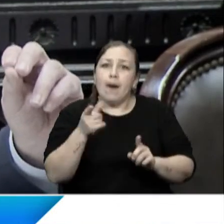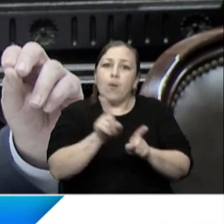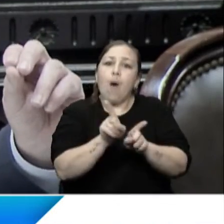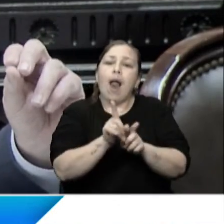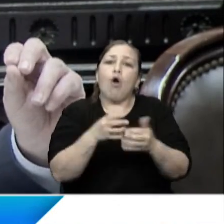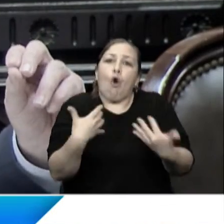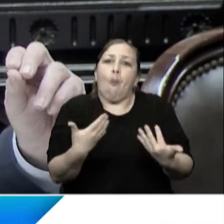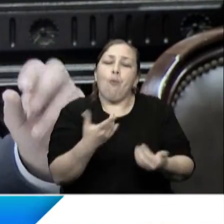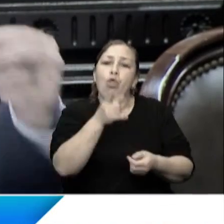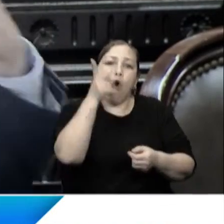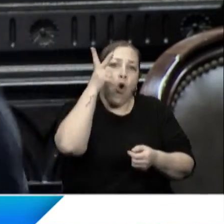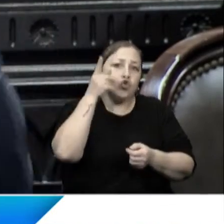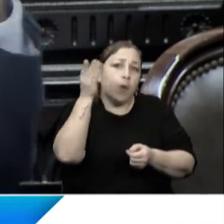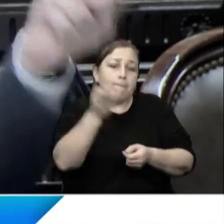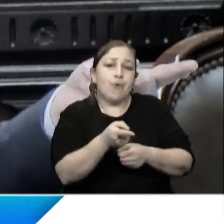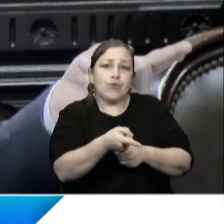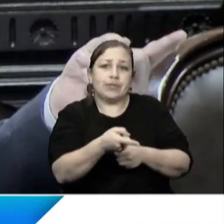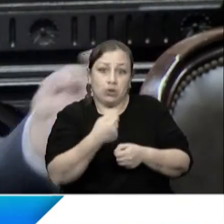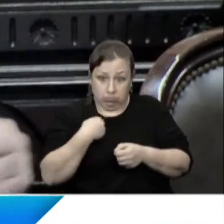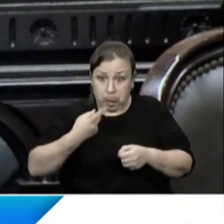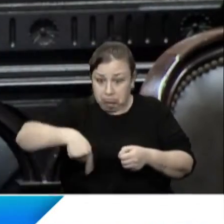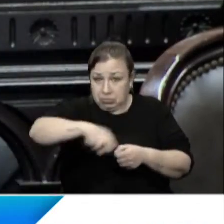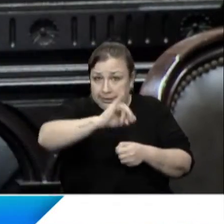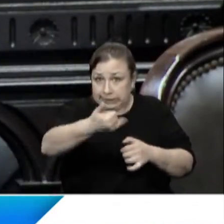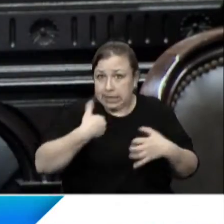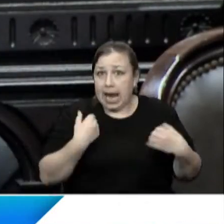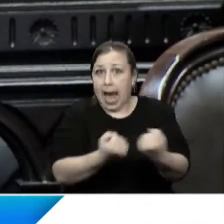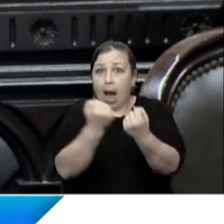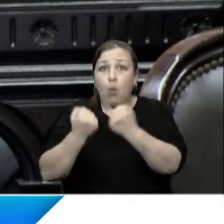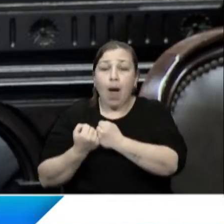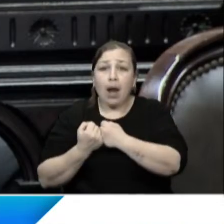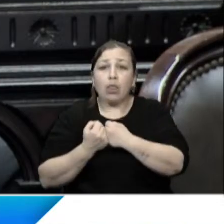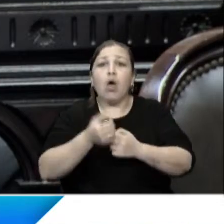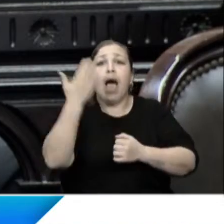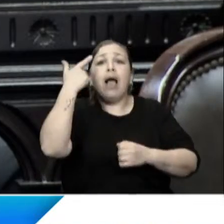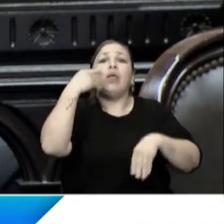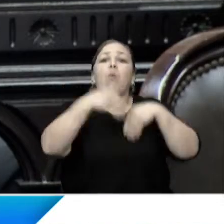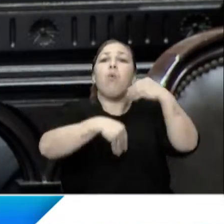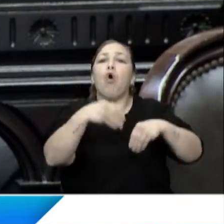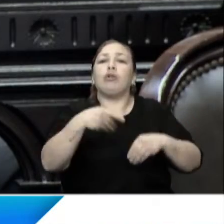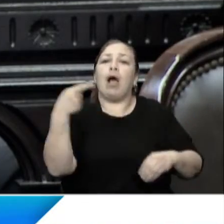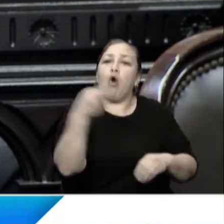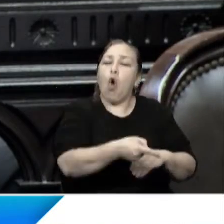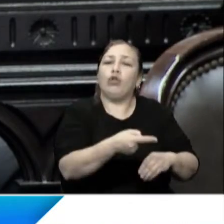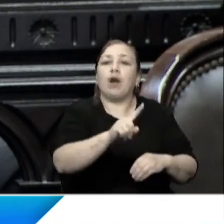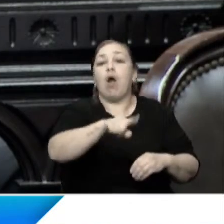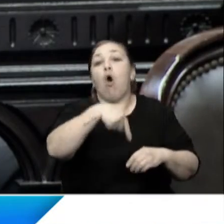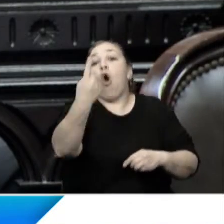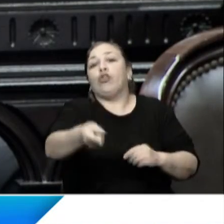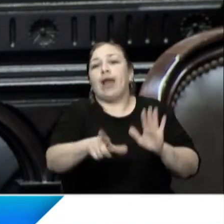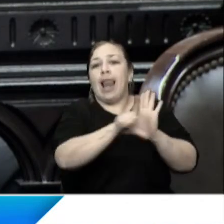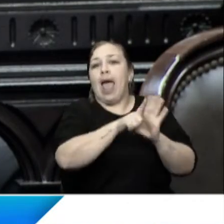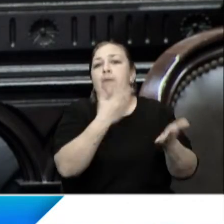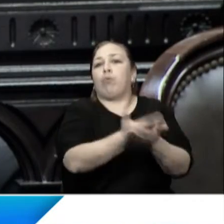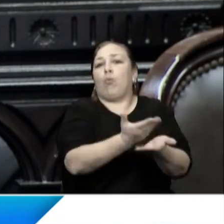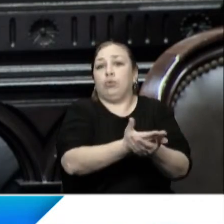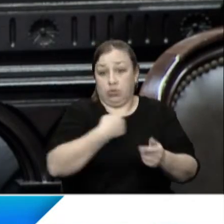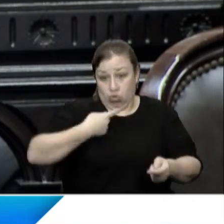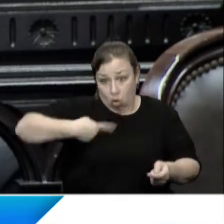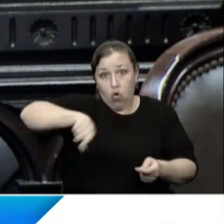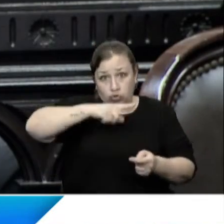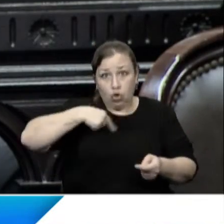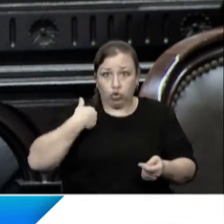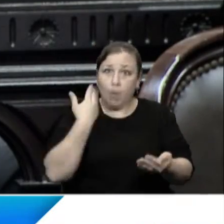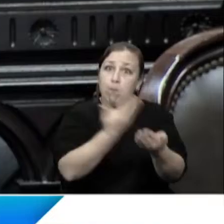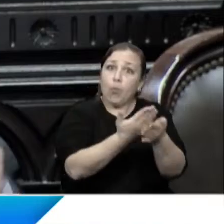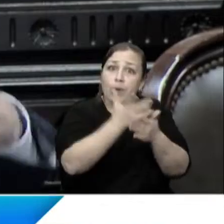8%, que nosotros estamos de acuerdo y que votaron en contra y llevaron otra ley porque nosotros propusimos el 8%